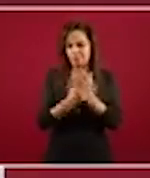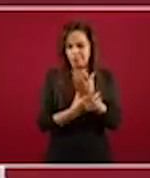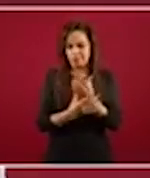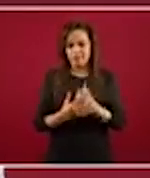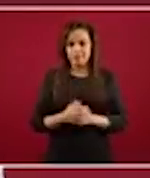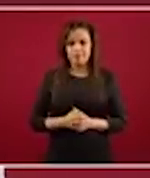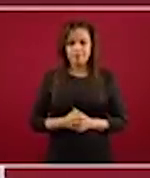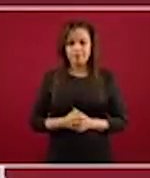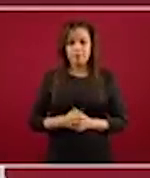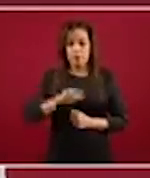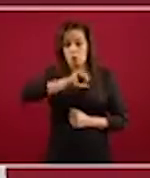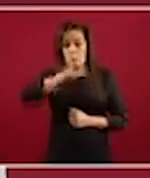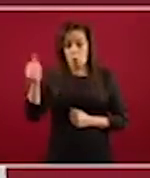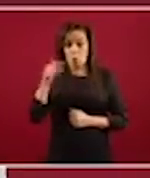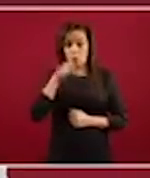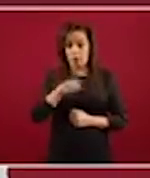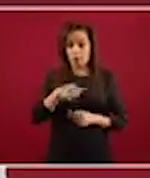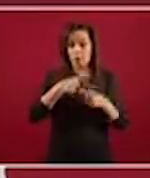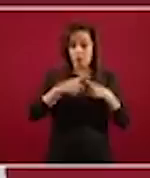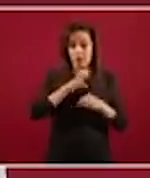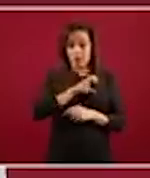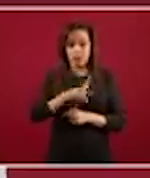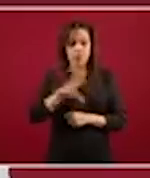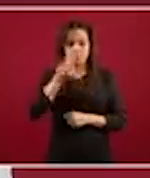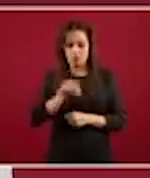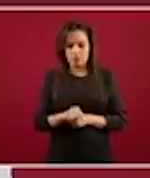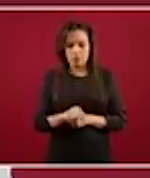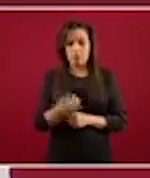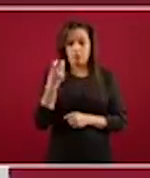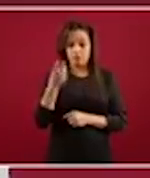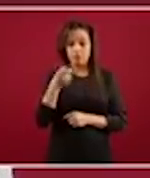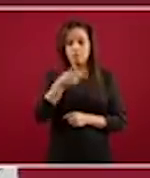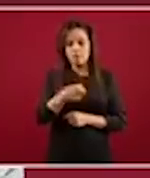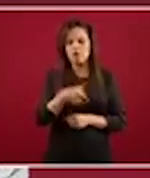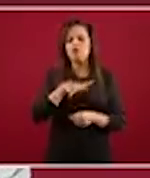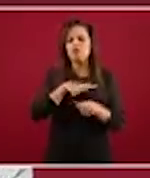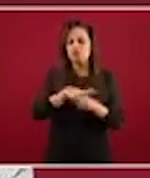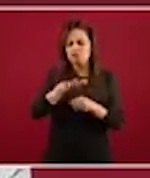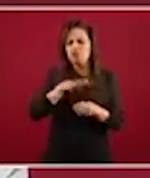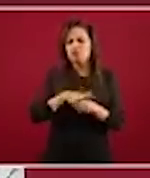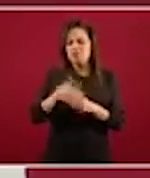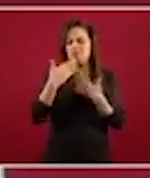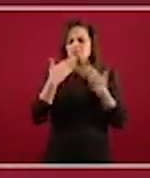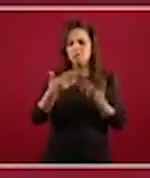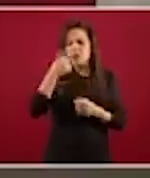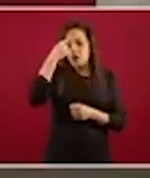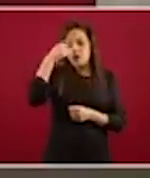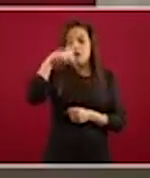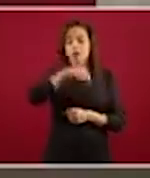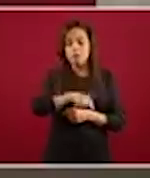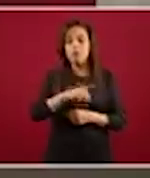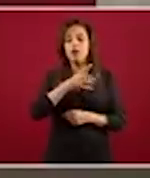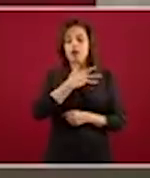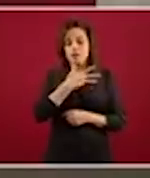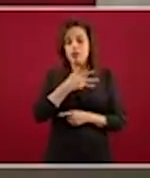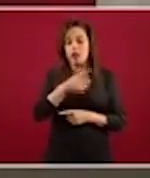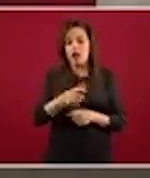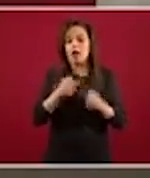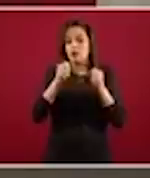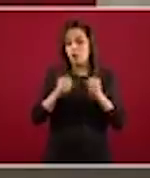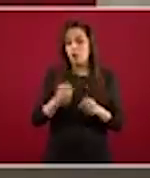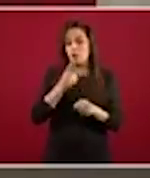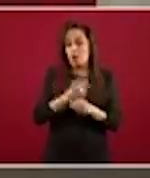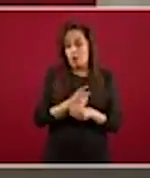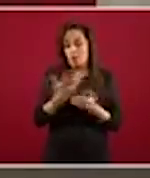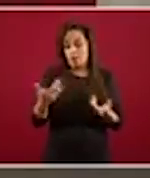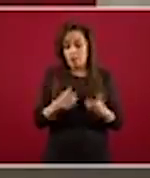es suficiente para garantizar la bioseguridad de la persona involucrada en los procedimientos